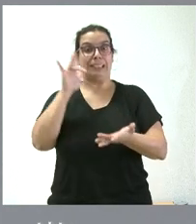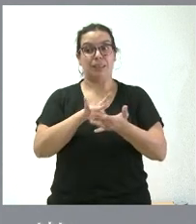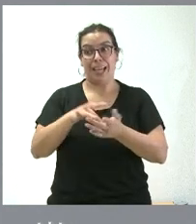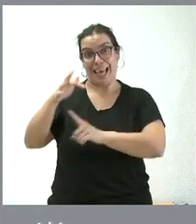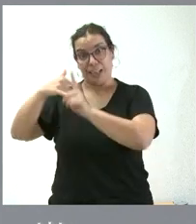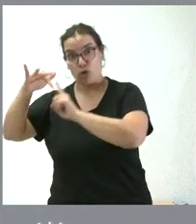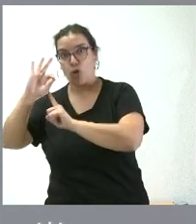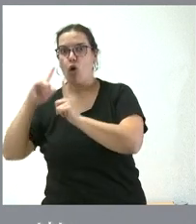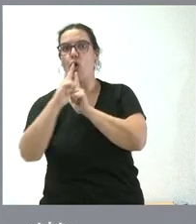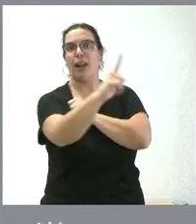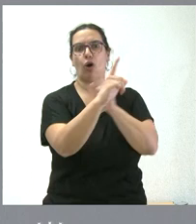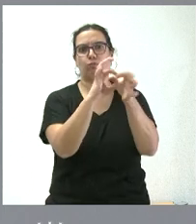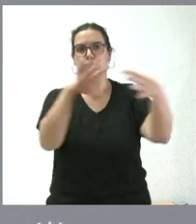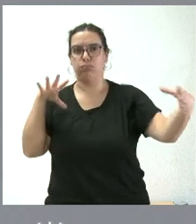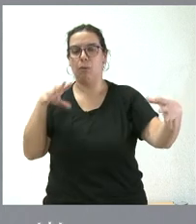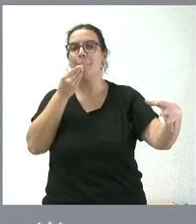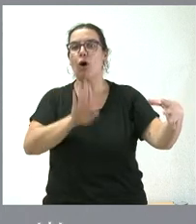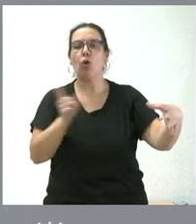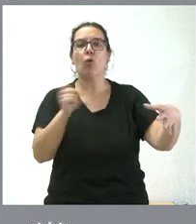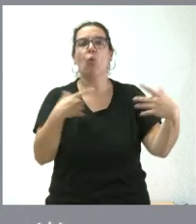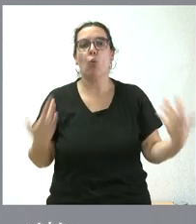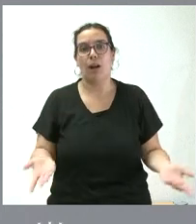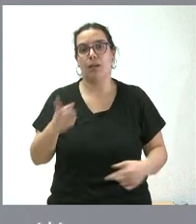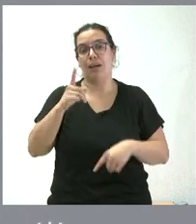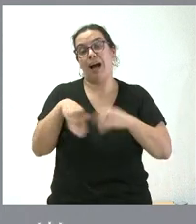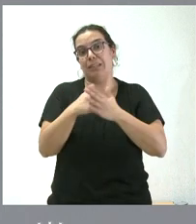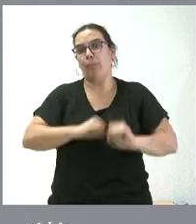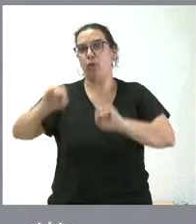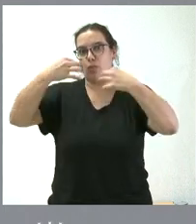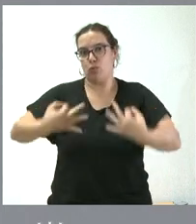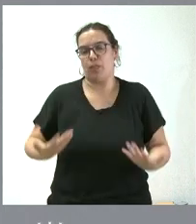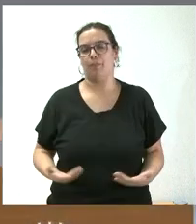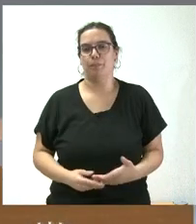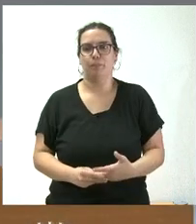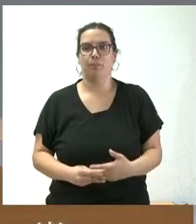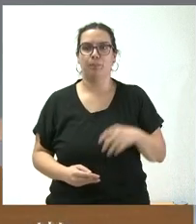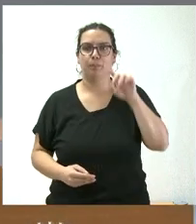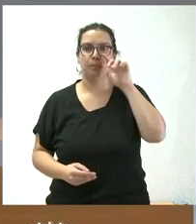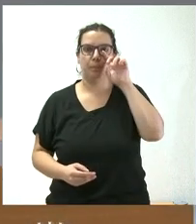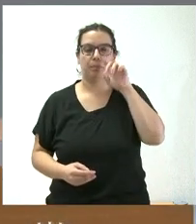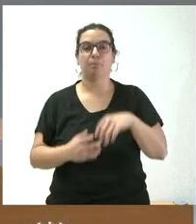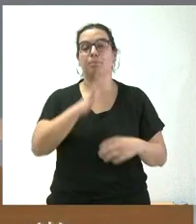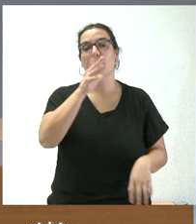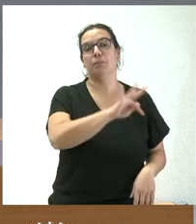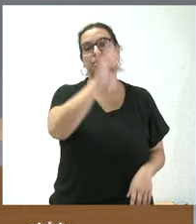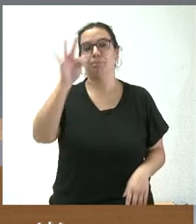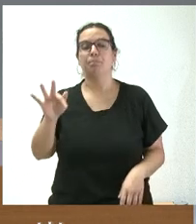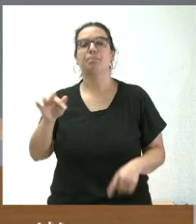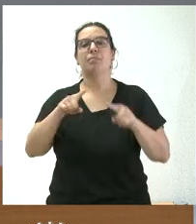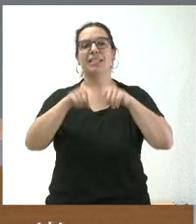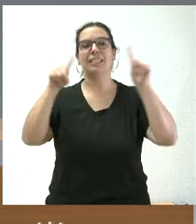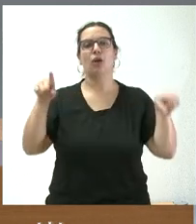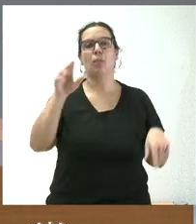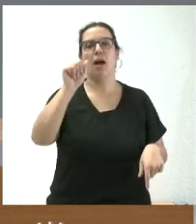o en un entorno distinto mientras se asegura la protección continuamos ahora con Segovia